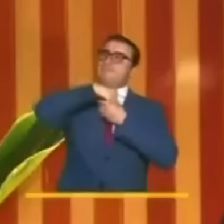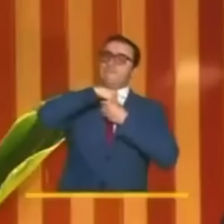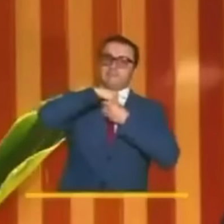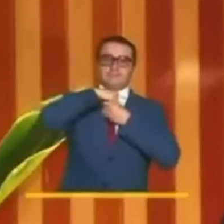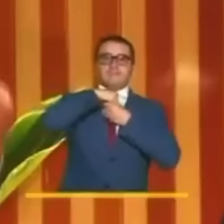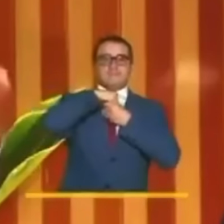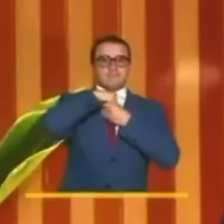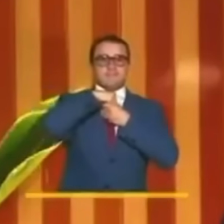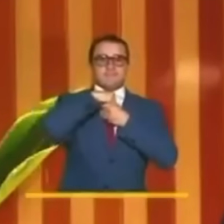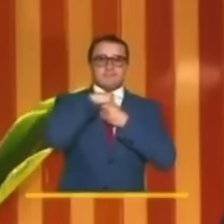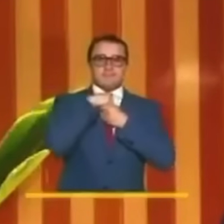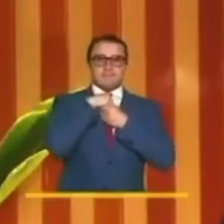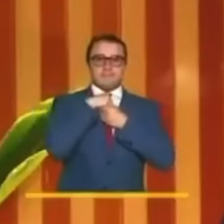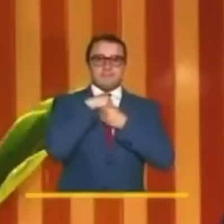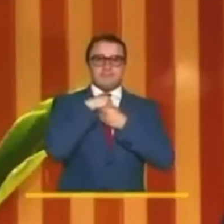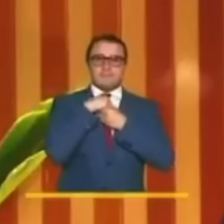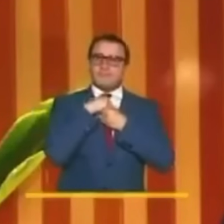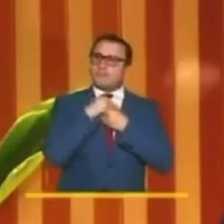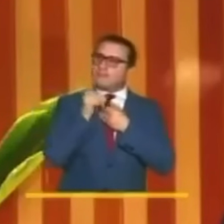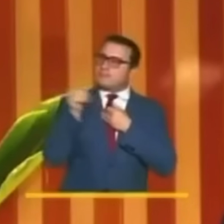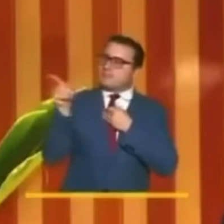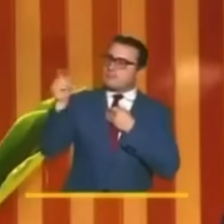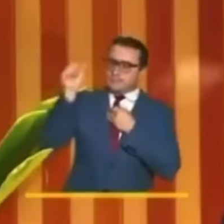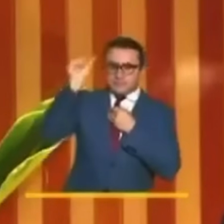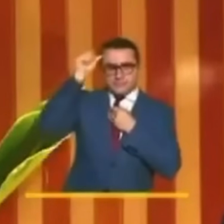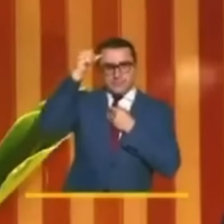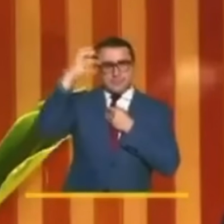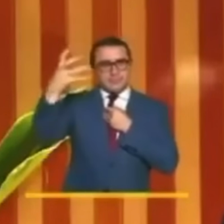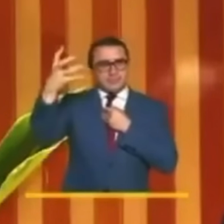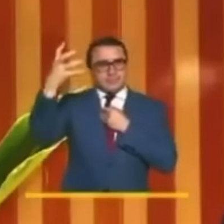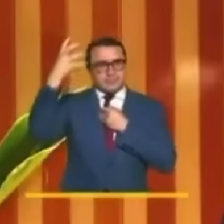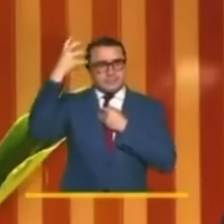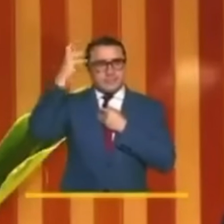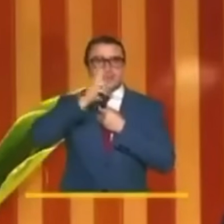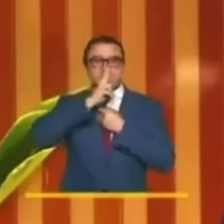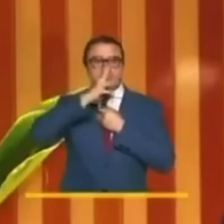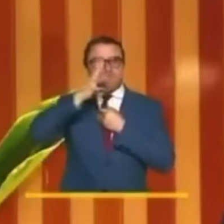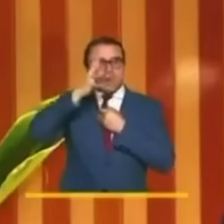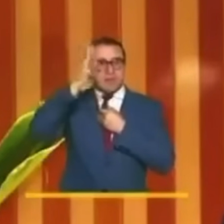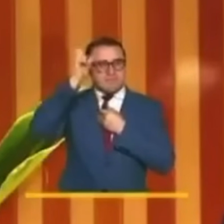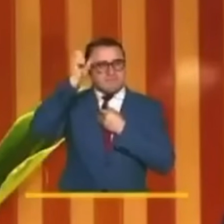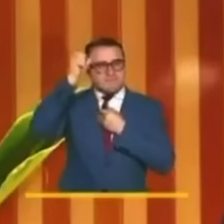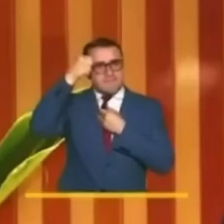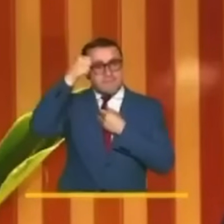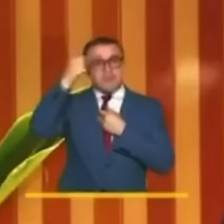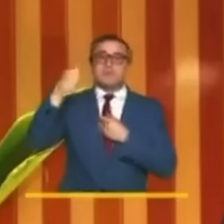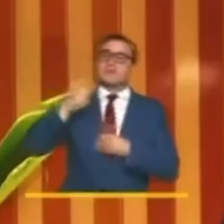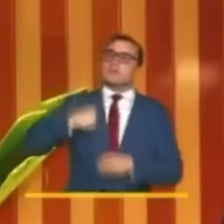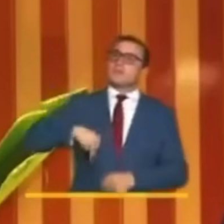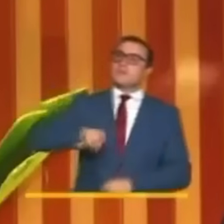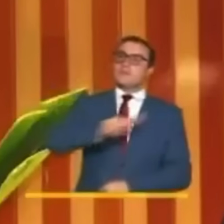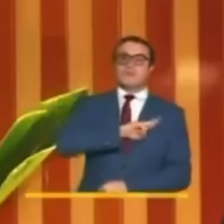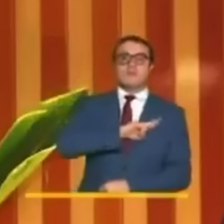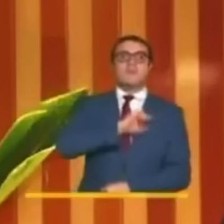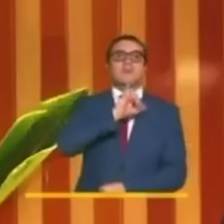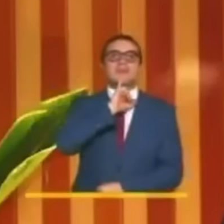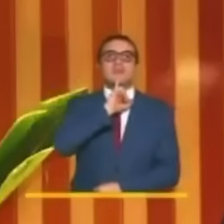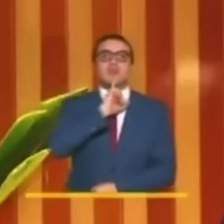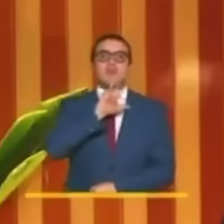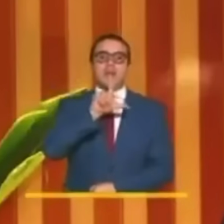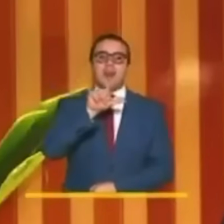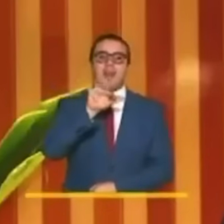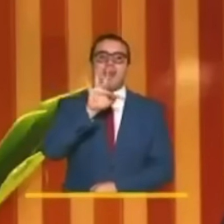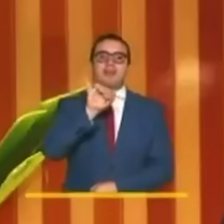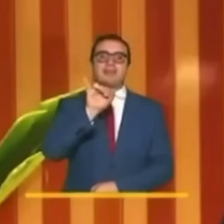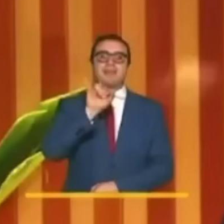Y están sus fantasmas, los fantasmas de los romanos. Por algo somos latín.